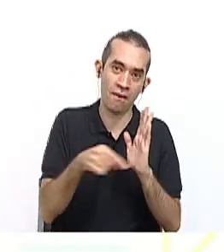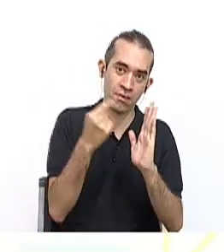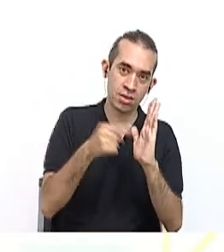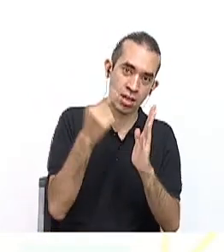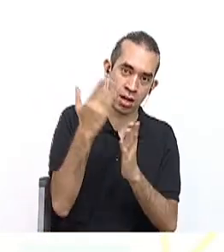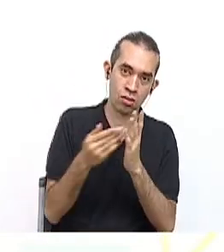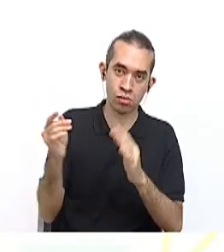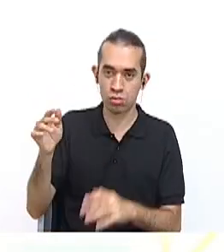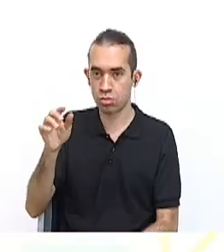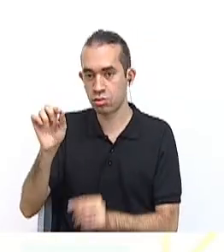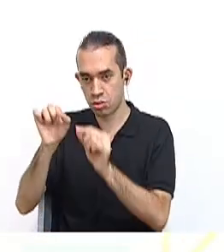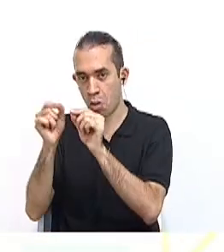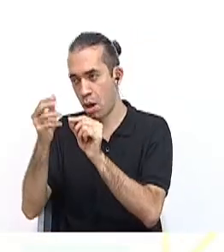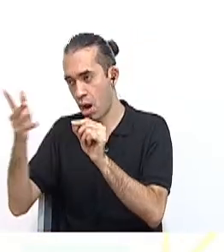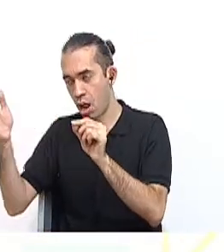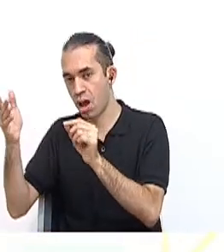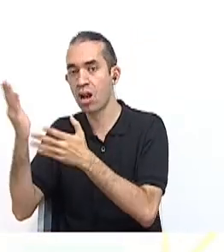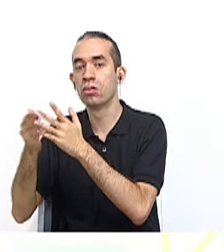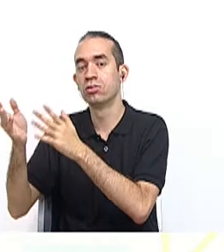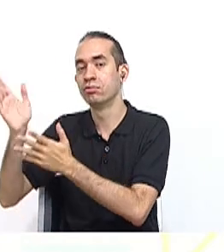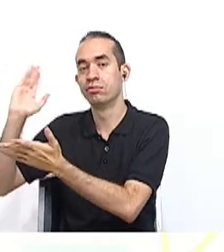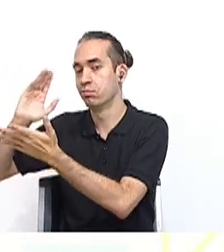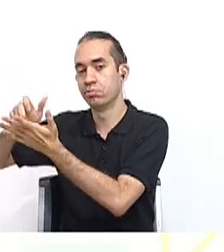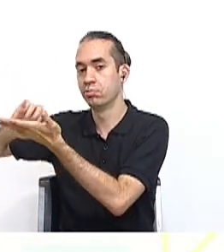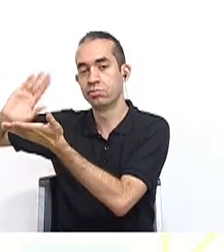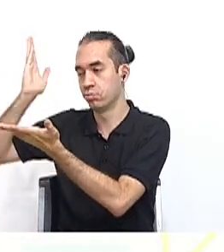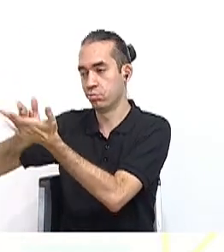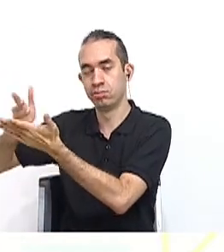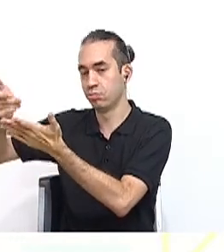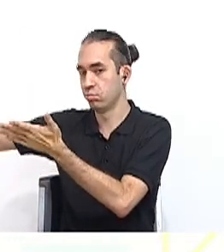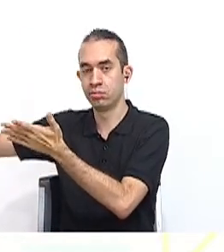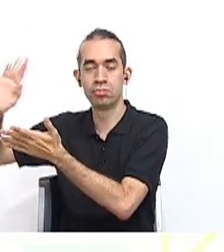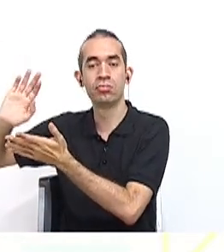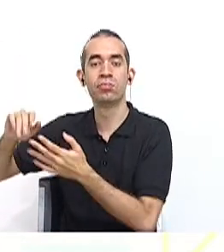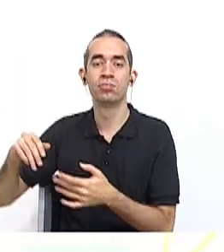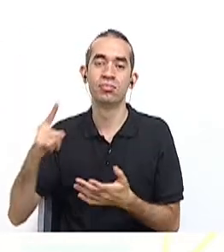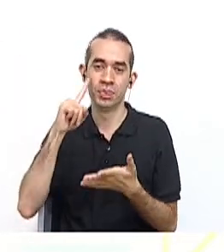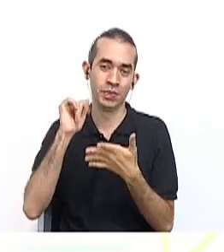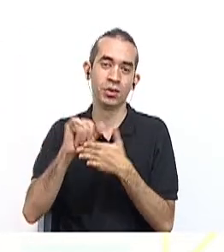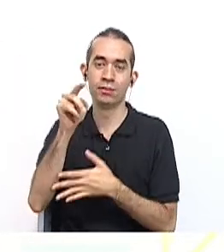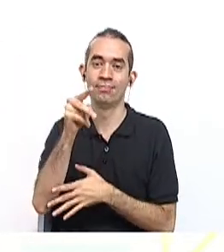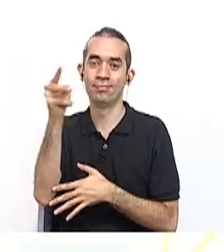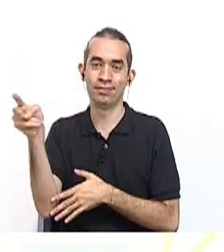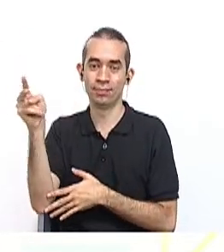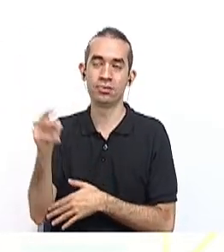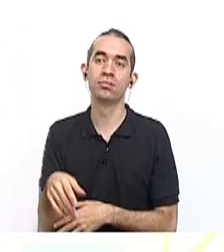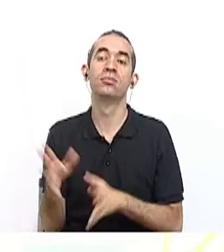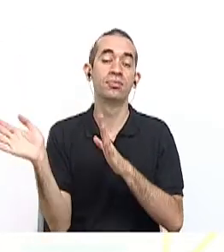algunos decimales se quedan atrás. Entonces, continuamos.